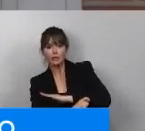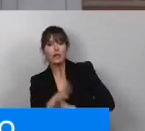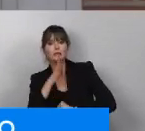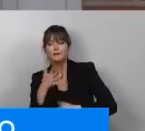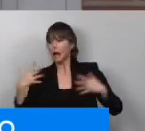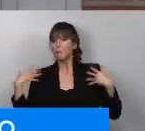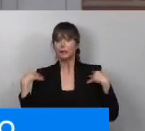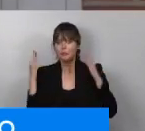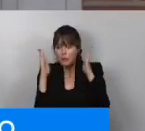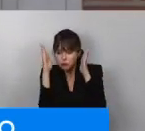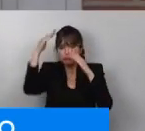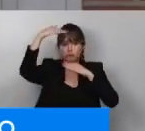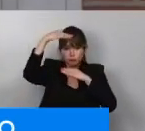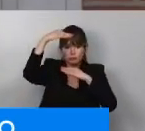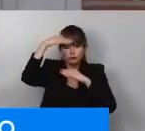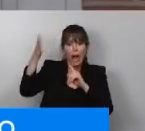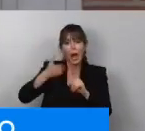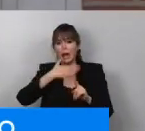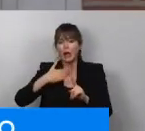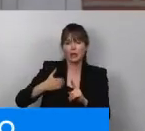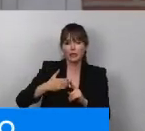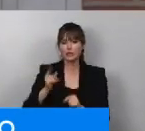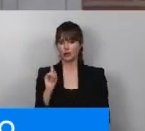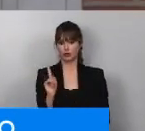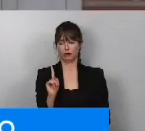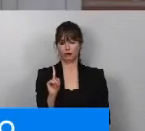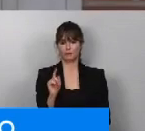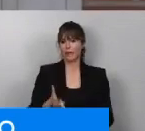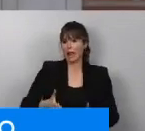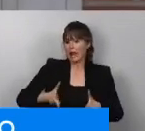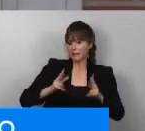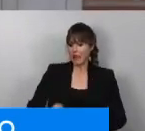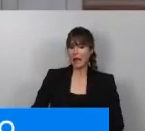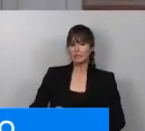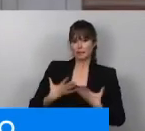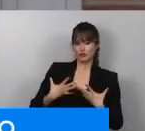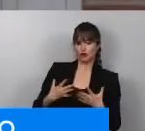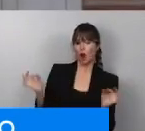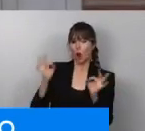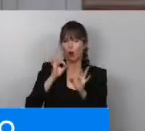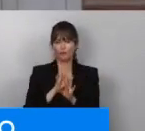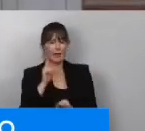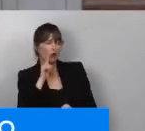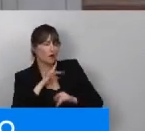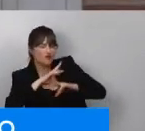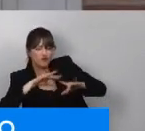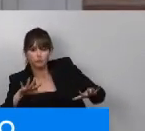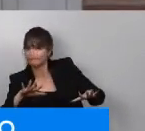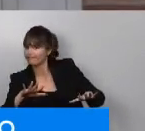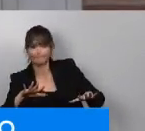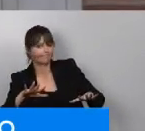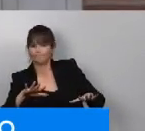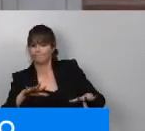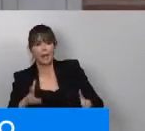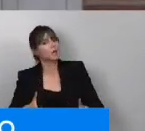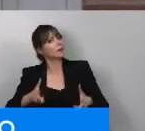víctimas y no en los agresores y confundir libertad de expresión con libertad de difamación es una perversión